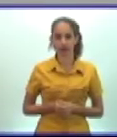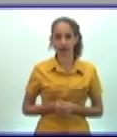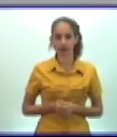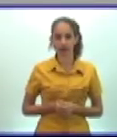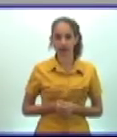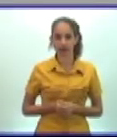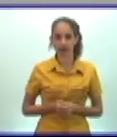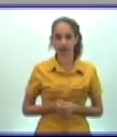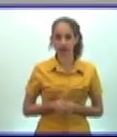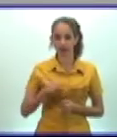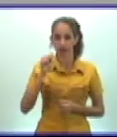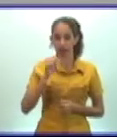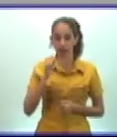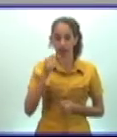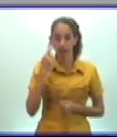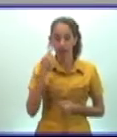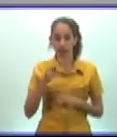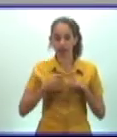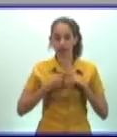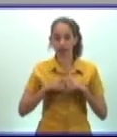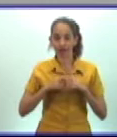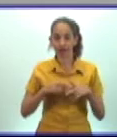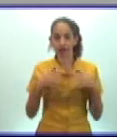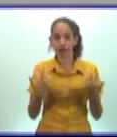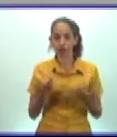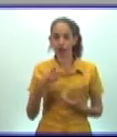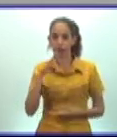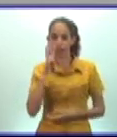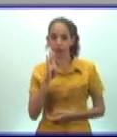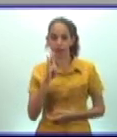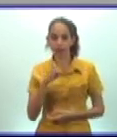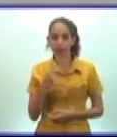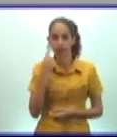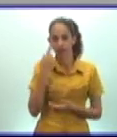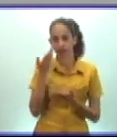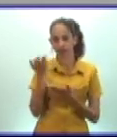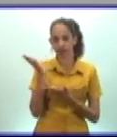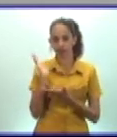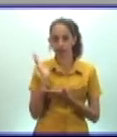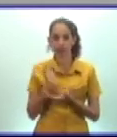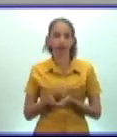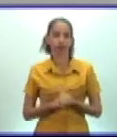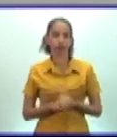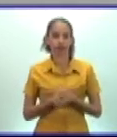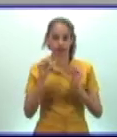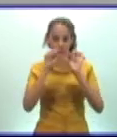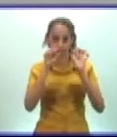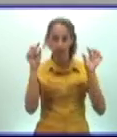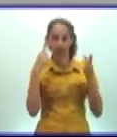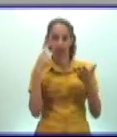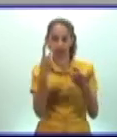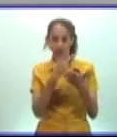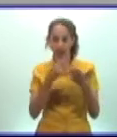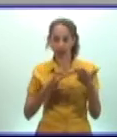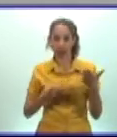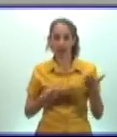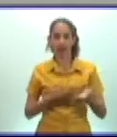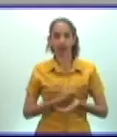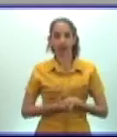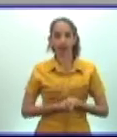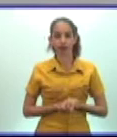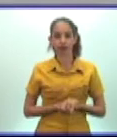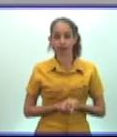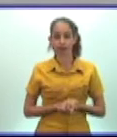a revisar el inciso B. ¿Cuál es el dominio numérico más restringido al que pertenecen los